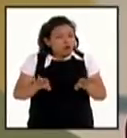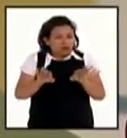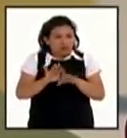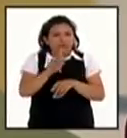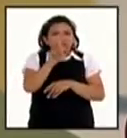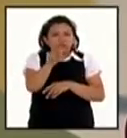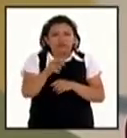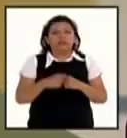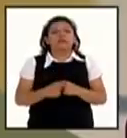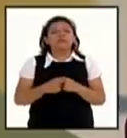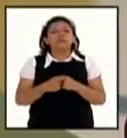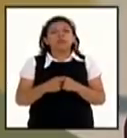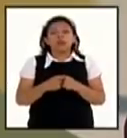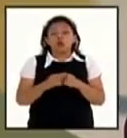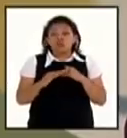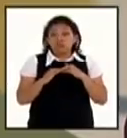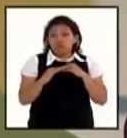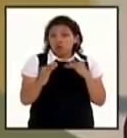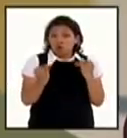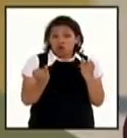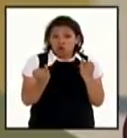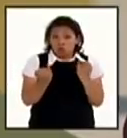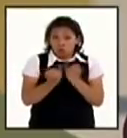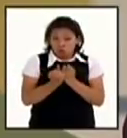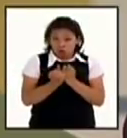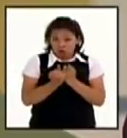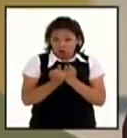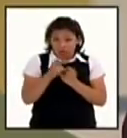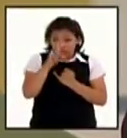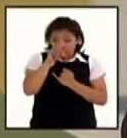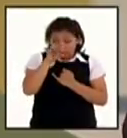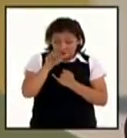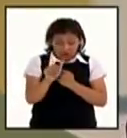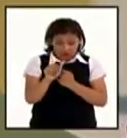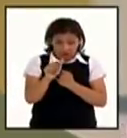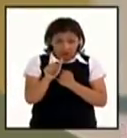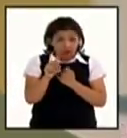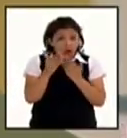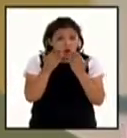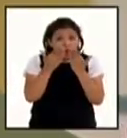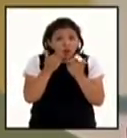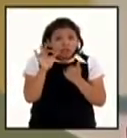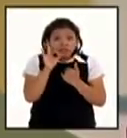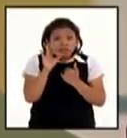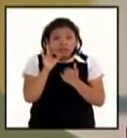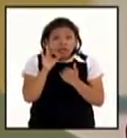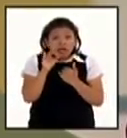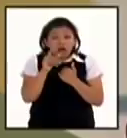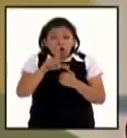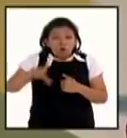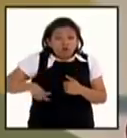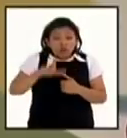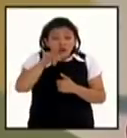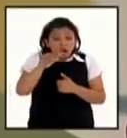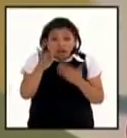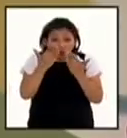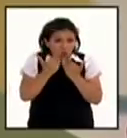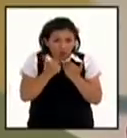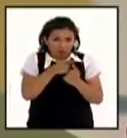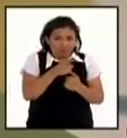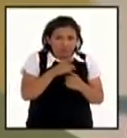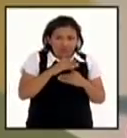haber democracia si no estamos hablando de un Estado laico. La laicidad de nuestro país tiene